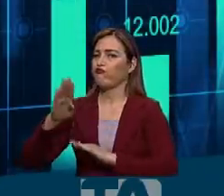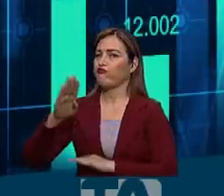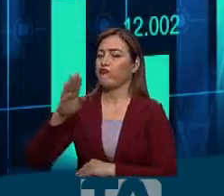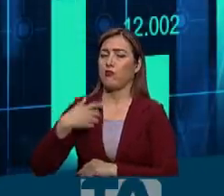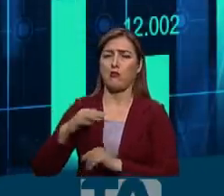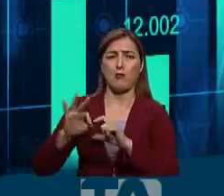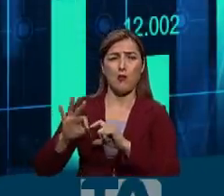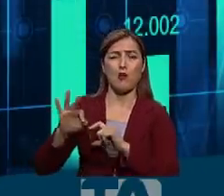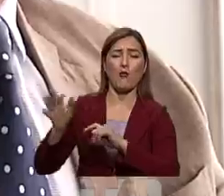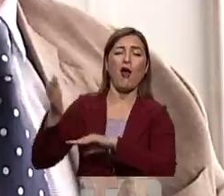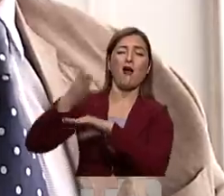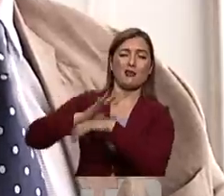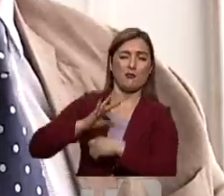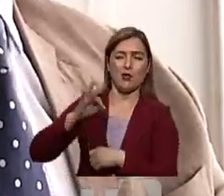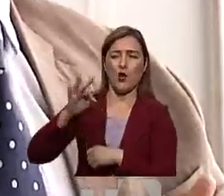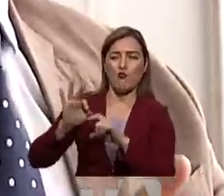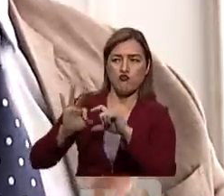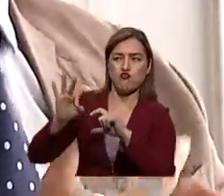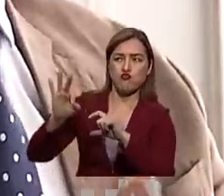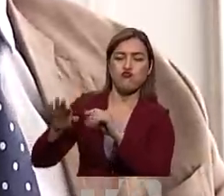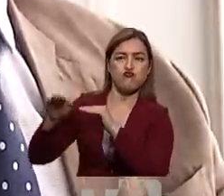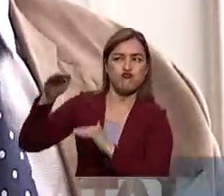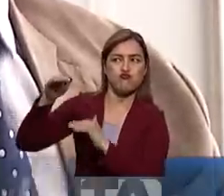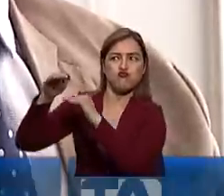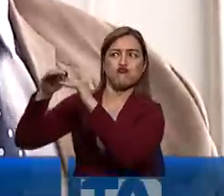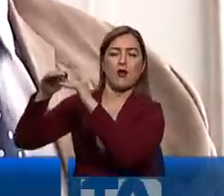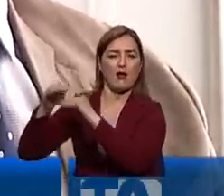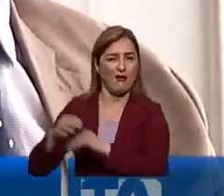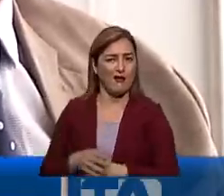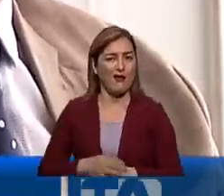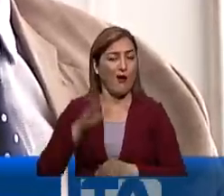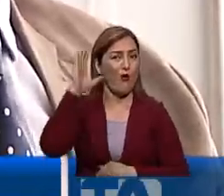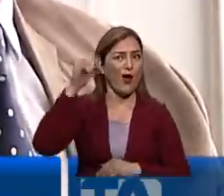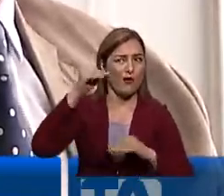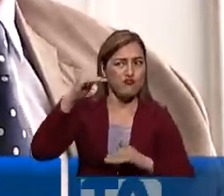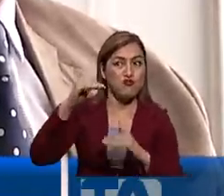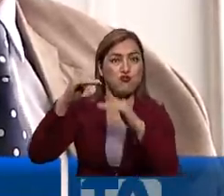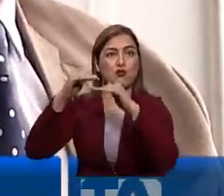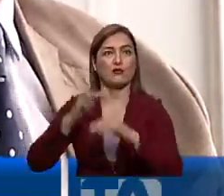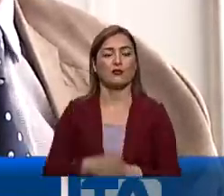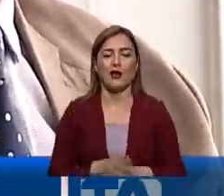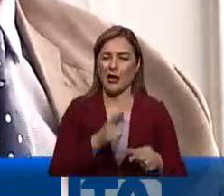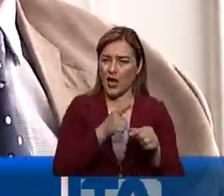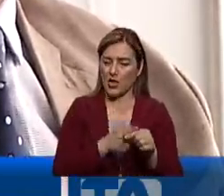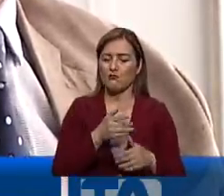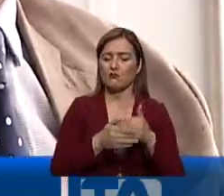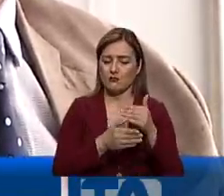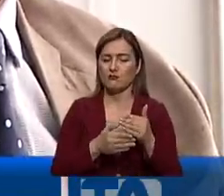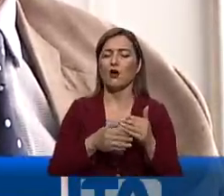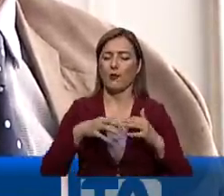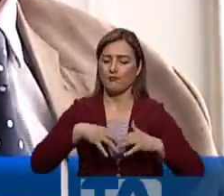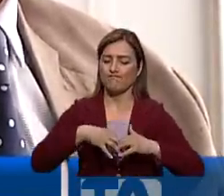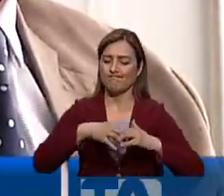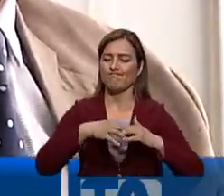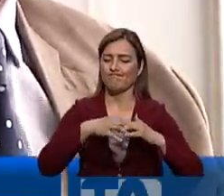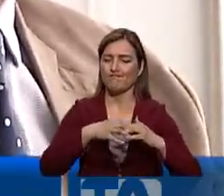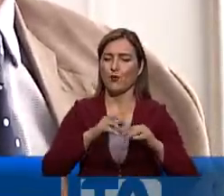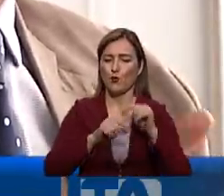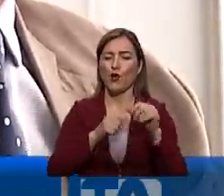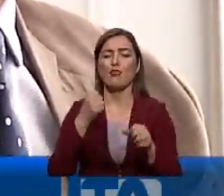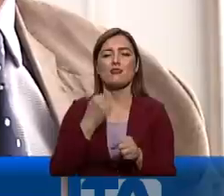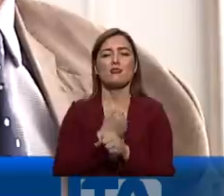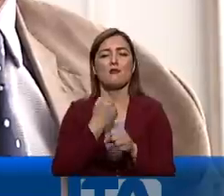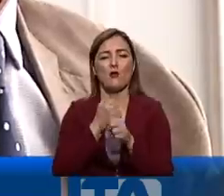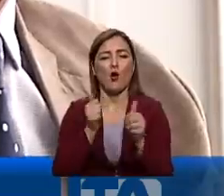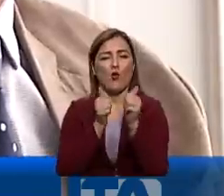los índices prepandemia. Sin embargo, Quito ha tenido ya una recuperación. Creo que es importantísimo rescatar aquí el trabajo que se